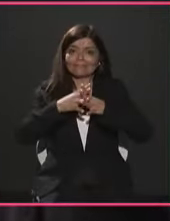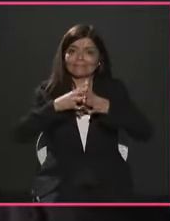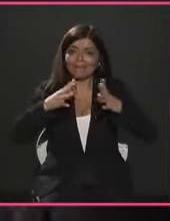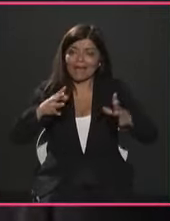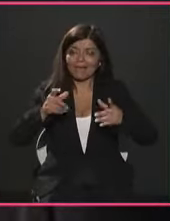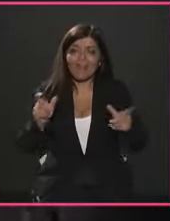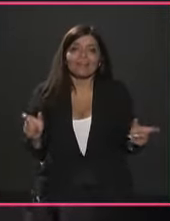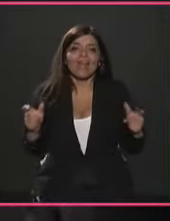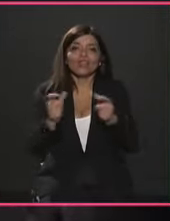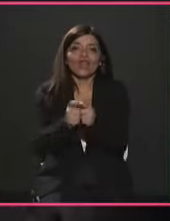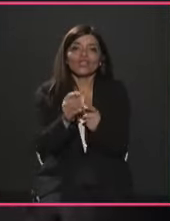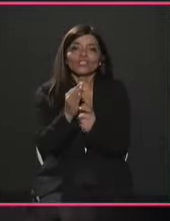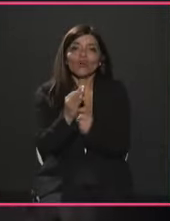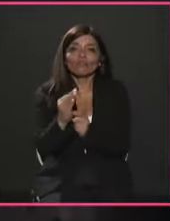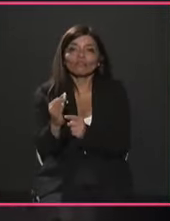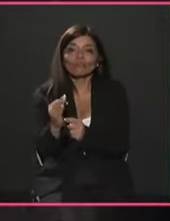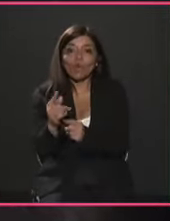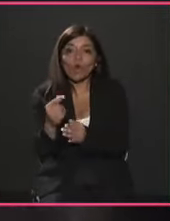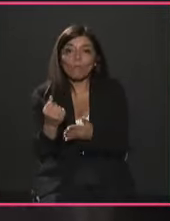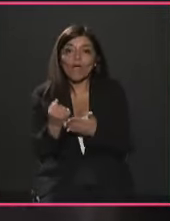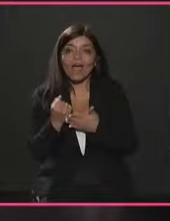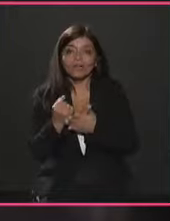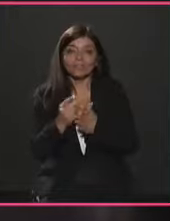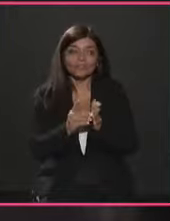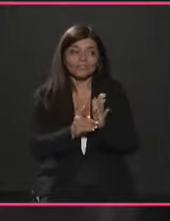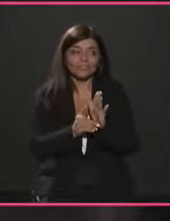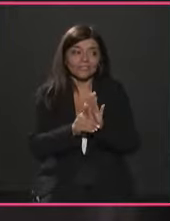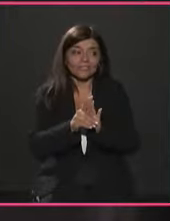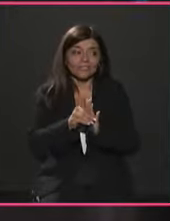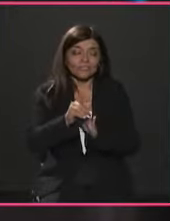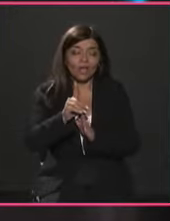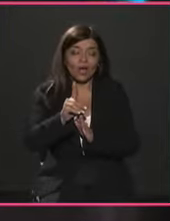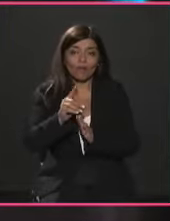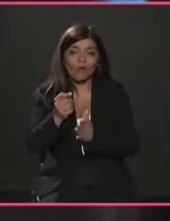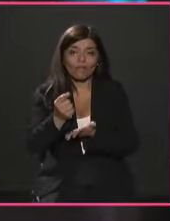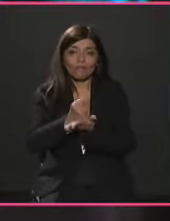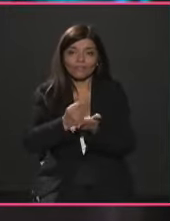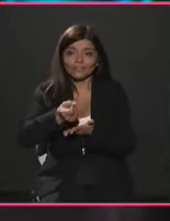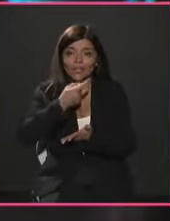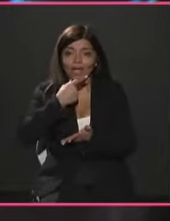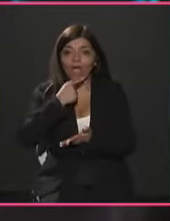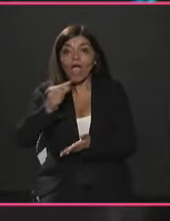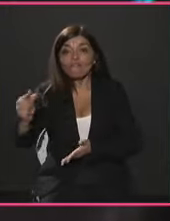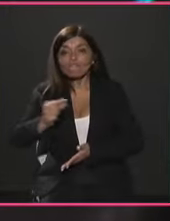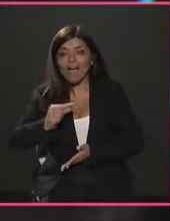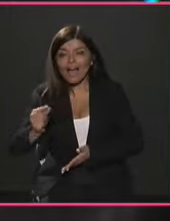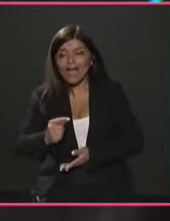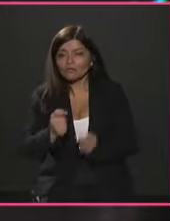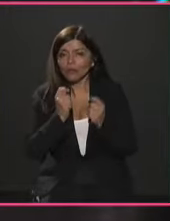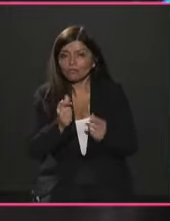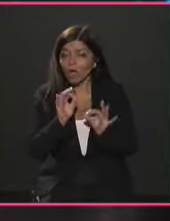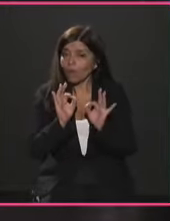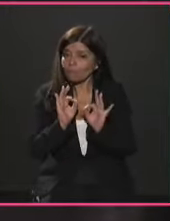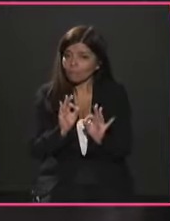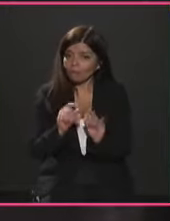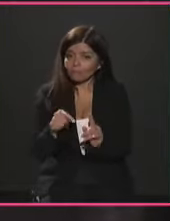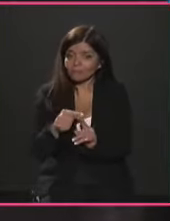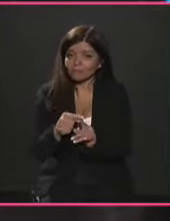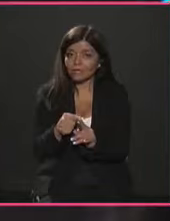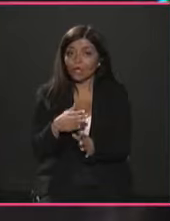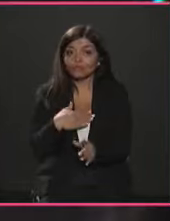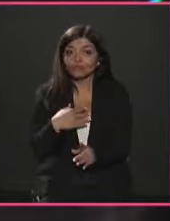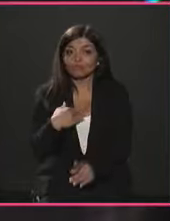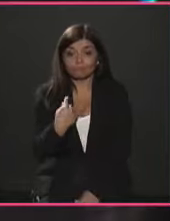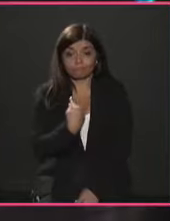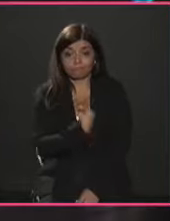del futuro también nos puedes ayudar a desarrollar estos nuevos eh fármacos mucho más baratos más efectivos espectacular Así es Oye yo me voy a